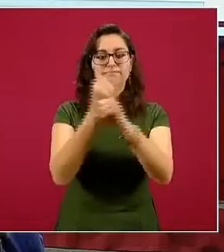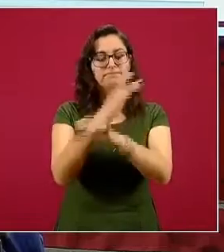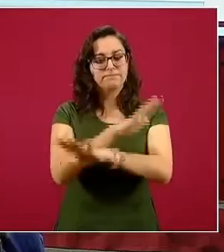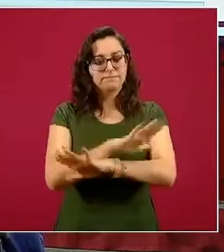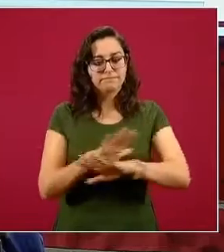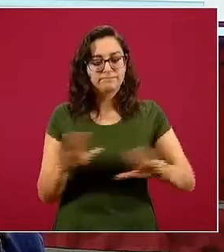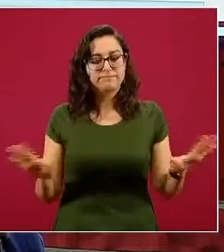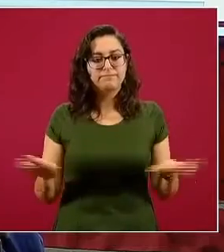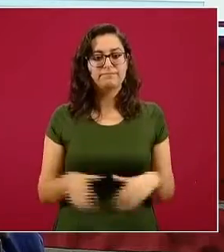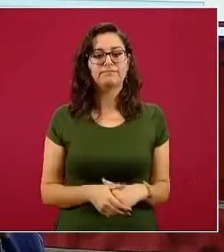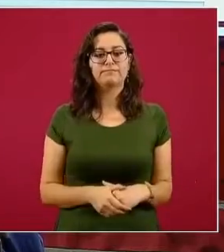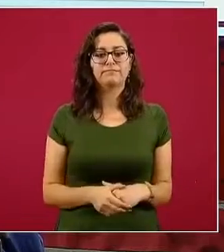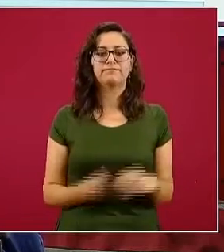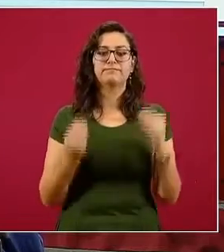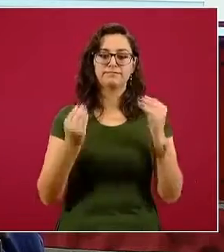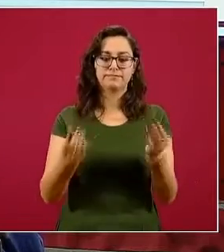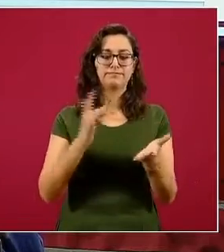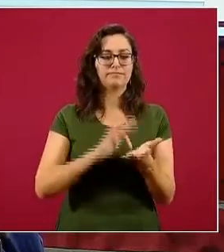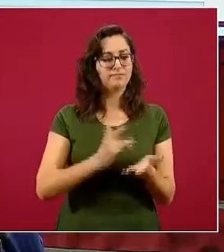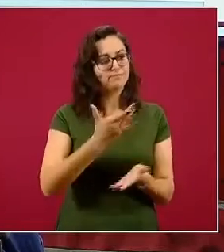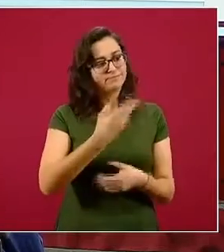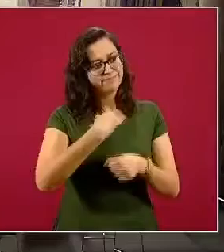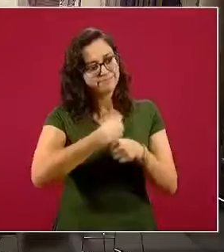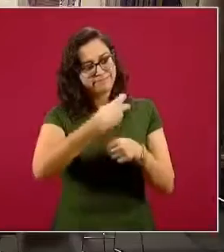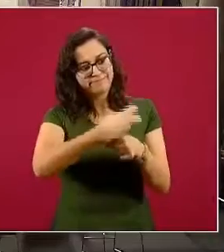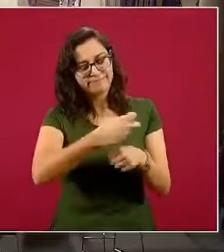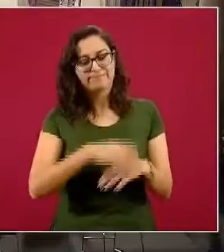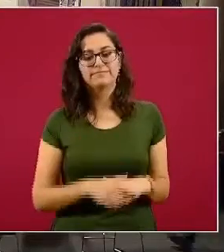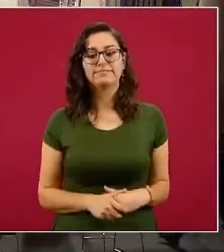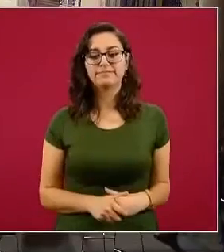información y muchas gracias a ustedes por invitarme.